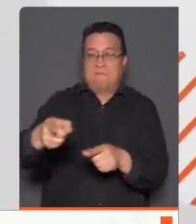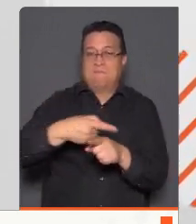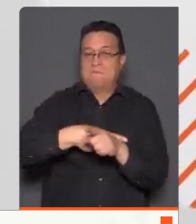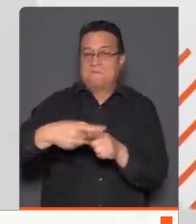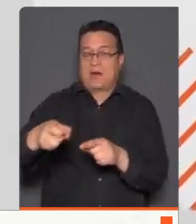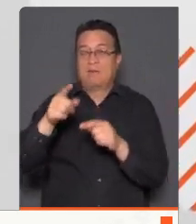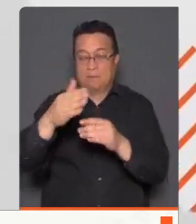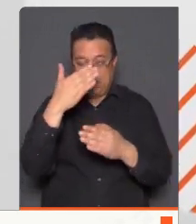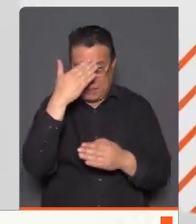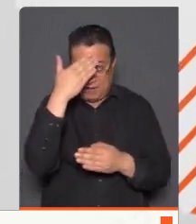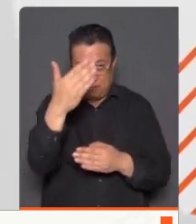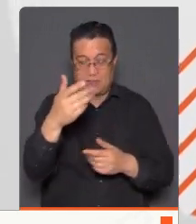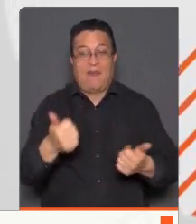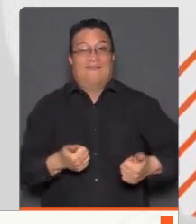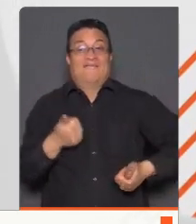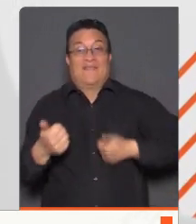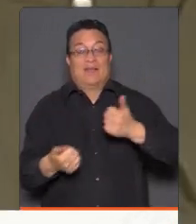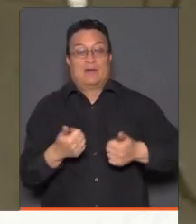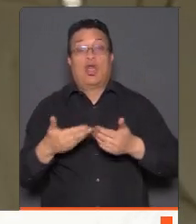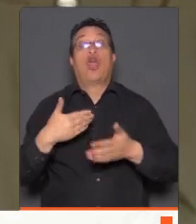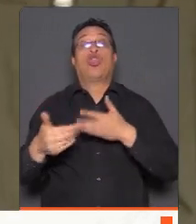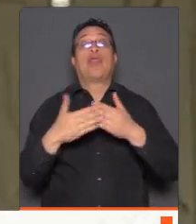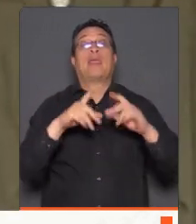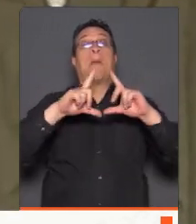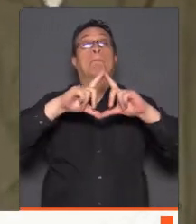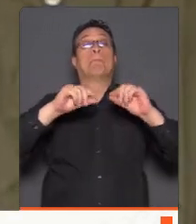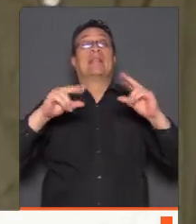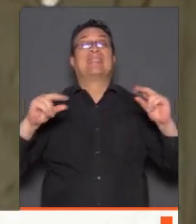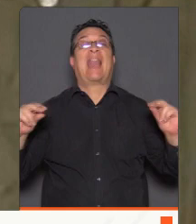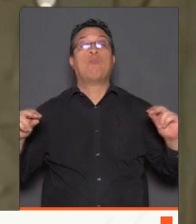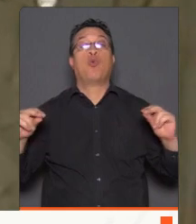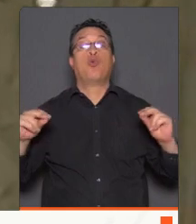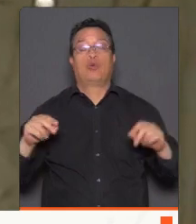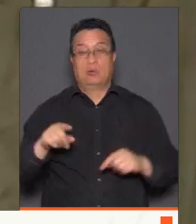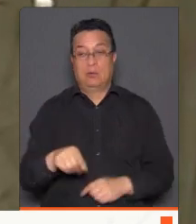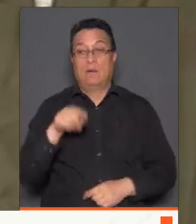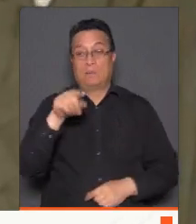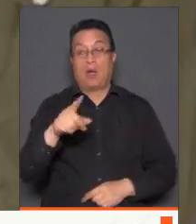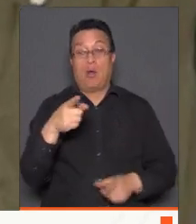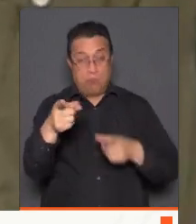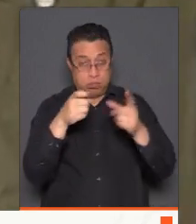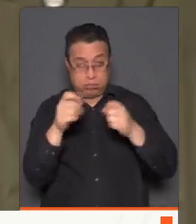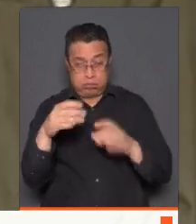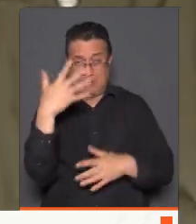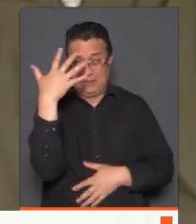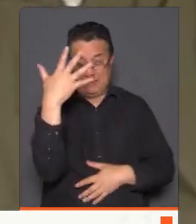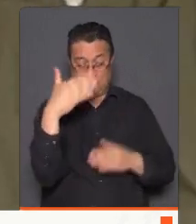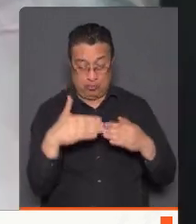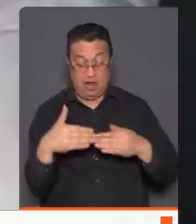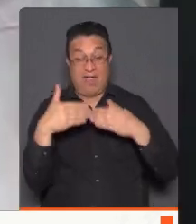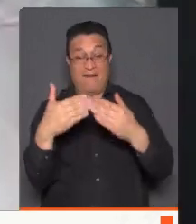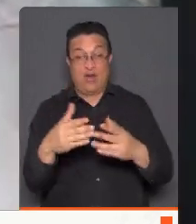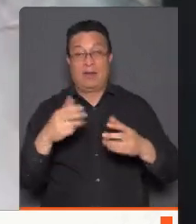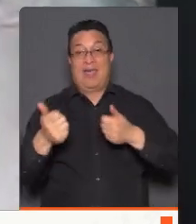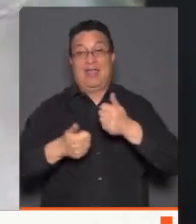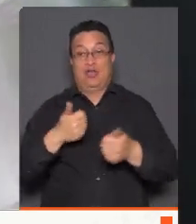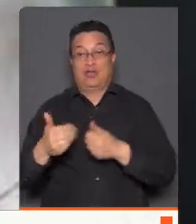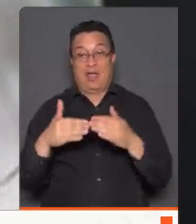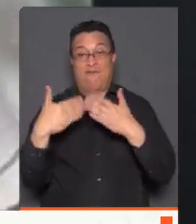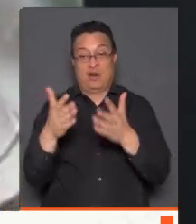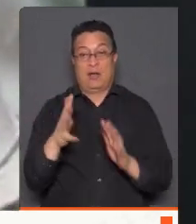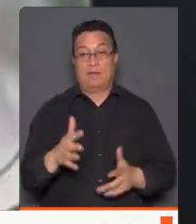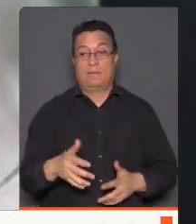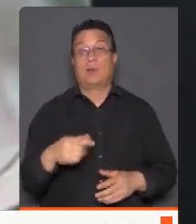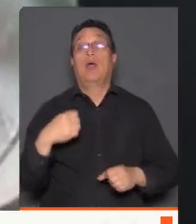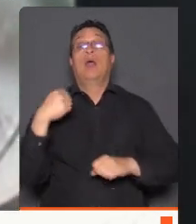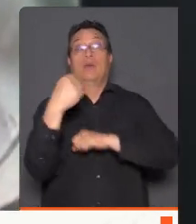el frontis de una disco en Pichilemu. Se realizaron varios disparos, al menos 5, en el exterior de la discoteca Guaitara. La rencilla